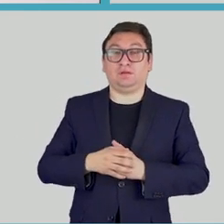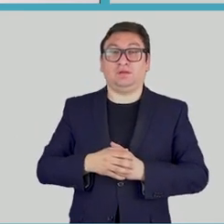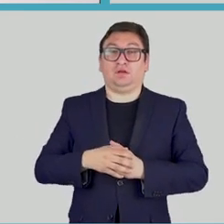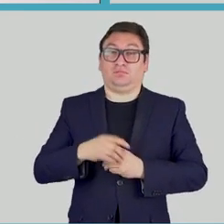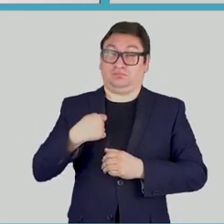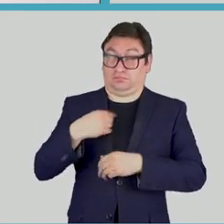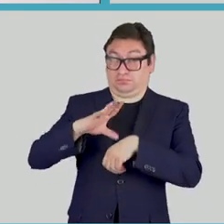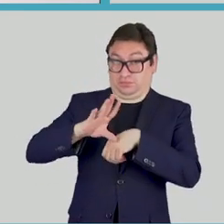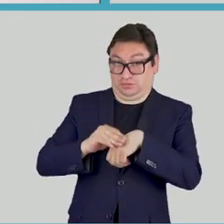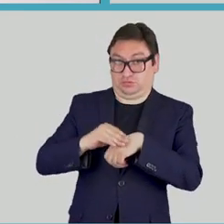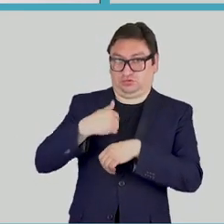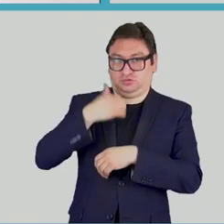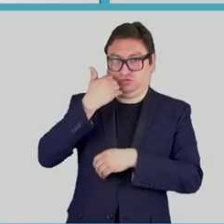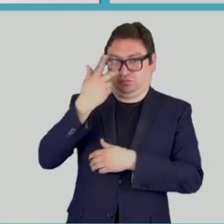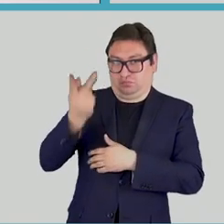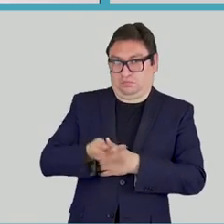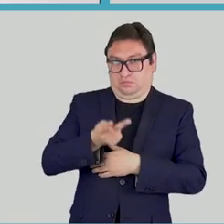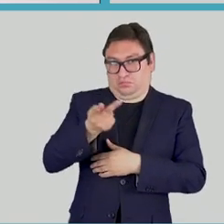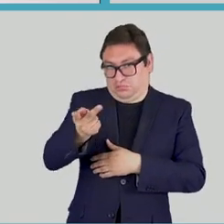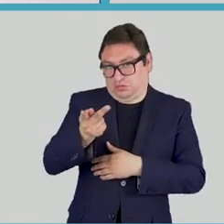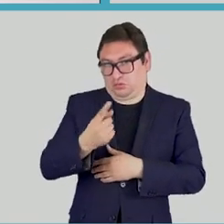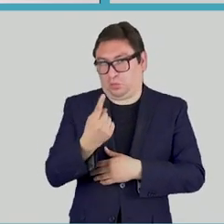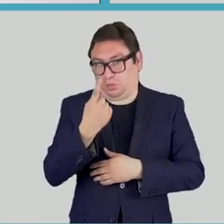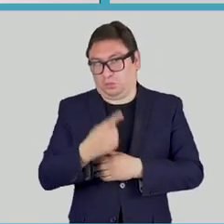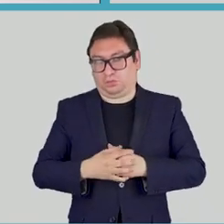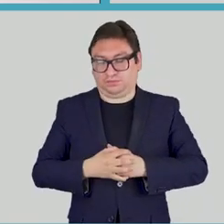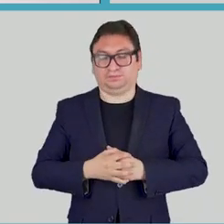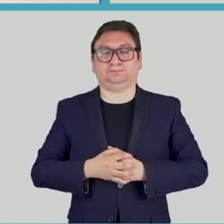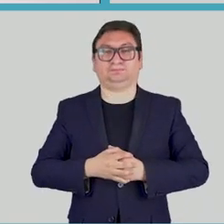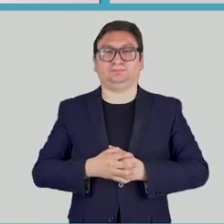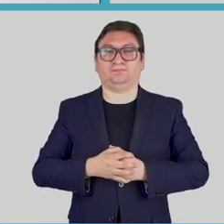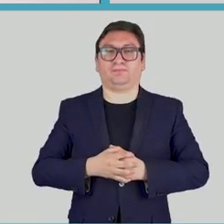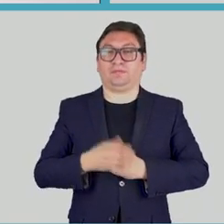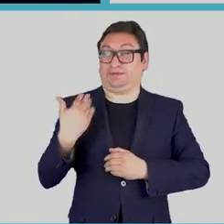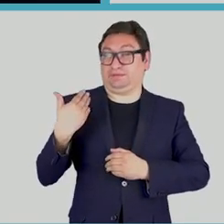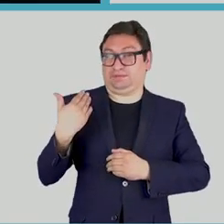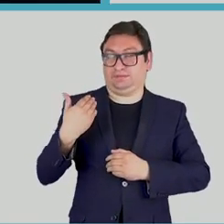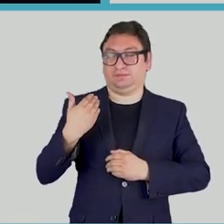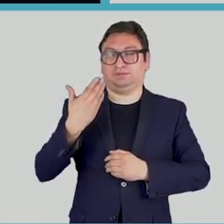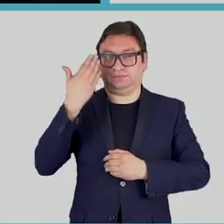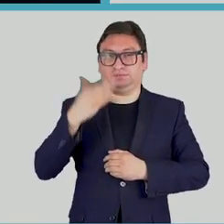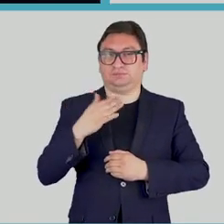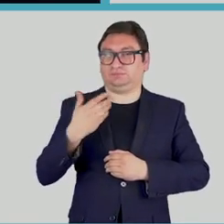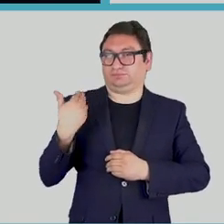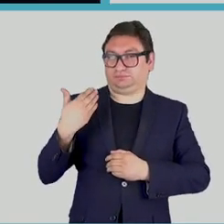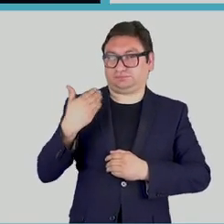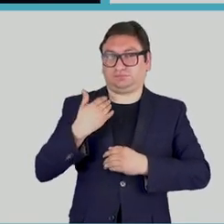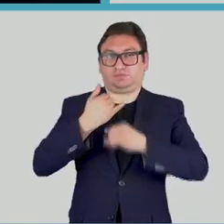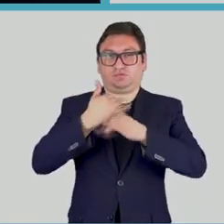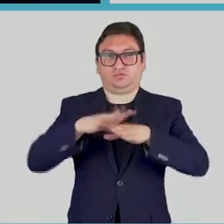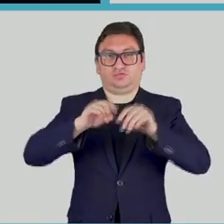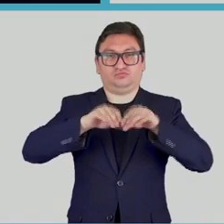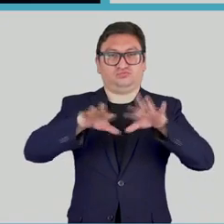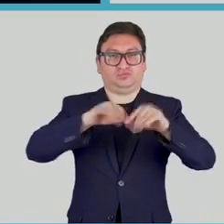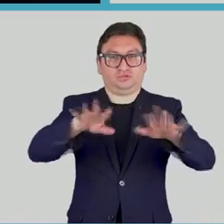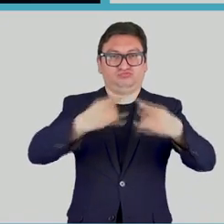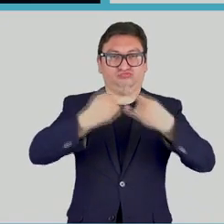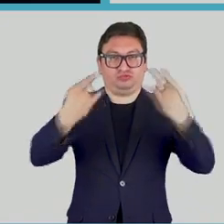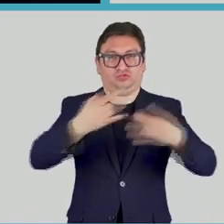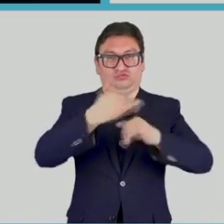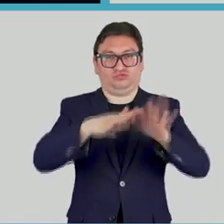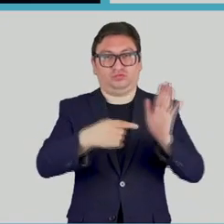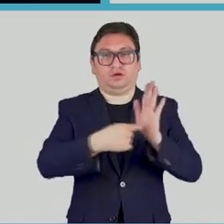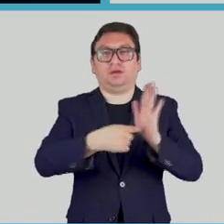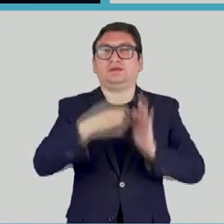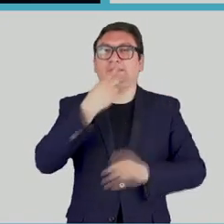pues si me lo permite vídeo le voy a hacer una una pregunta hace rato en nuestra cápsula histórica o